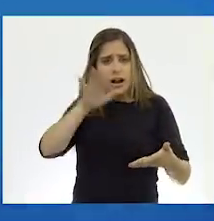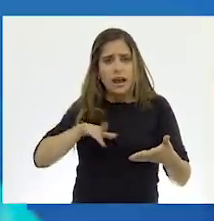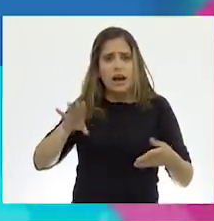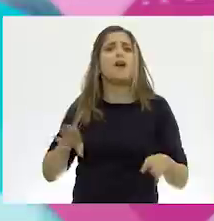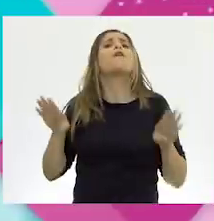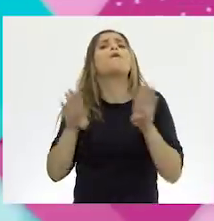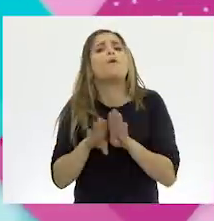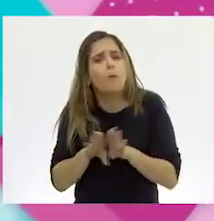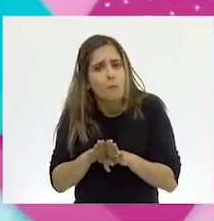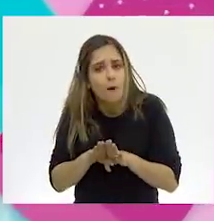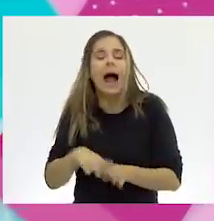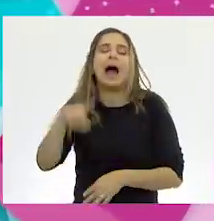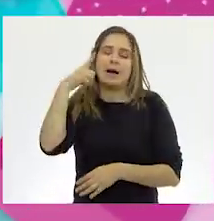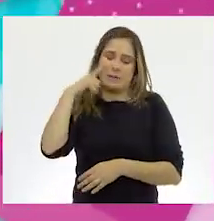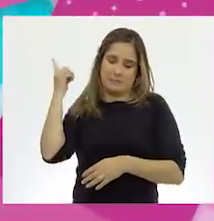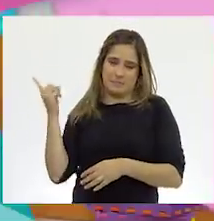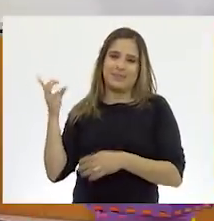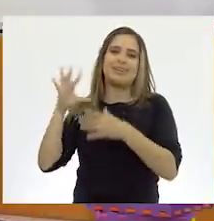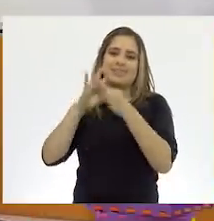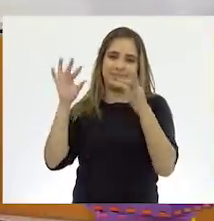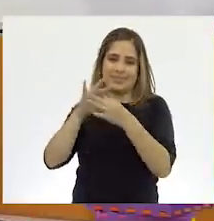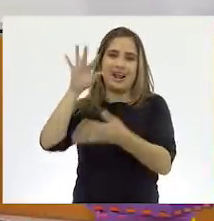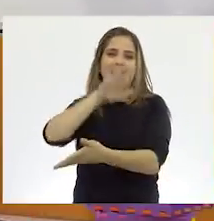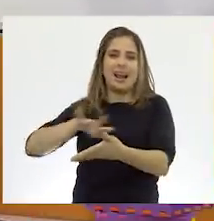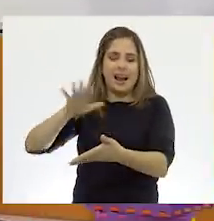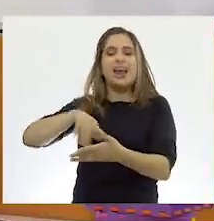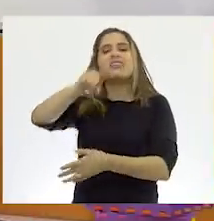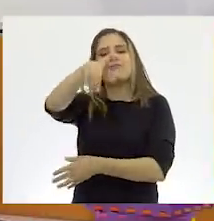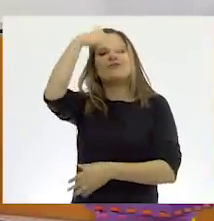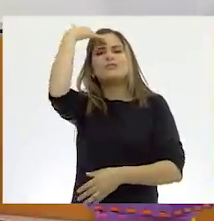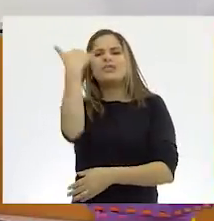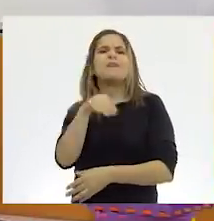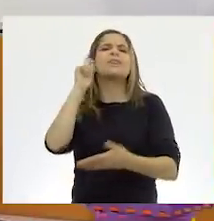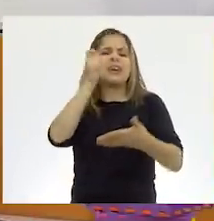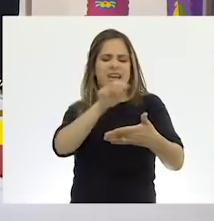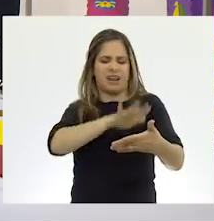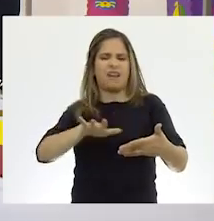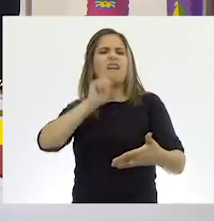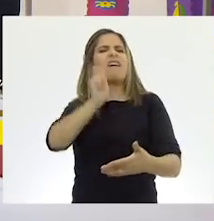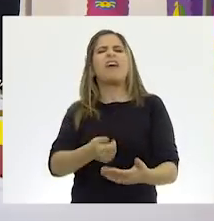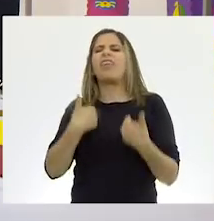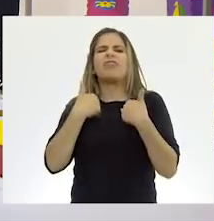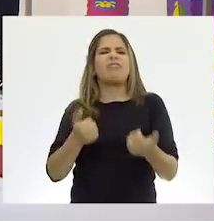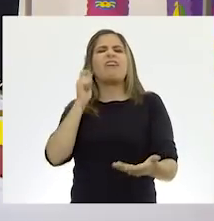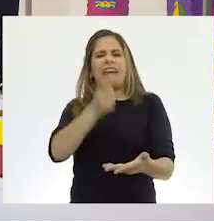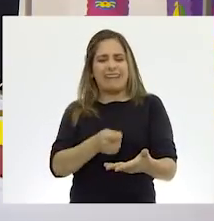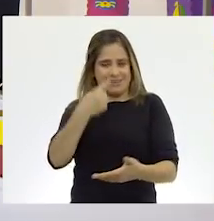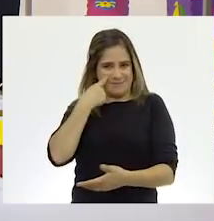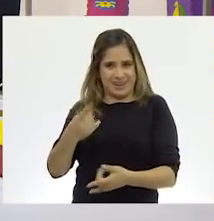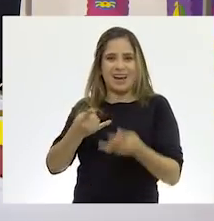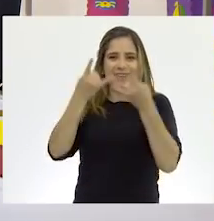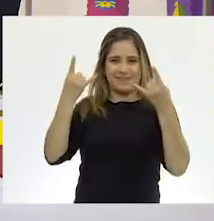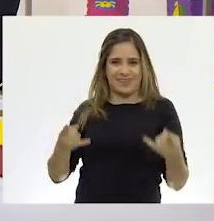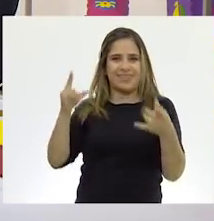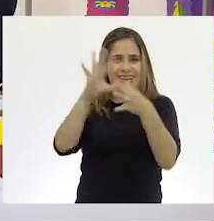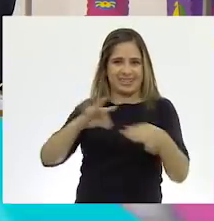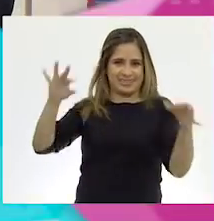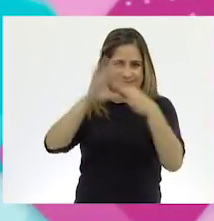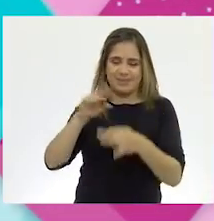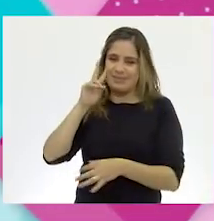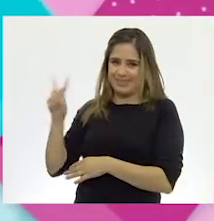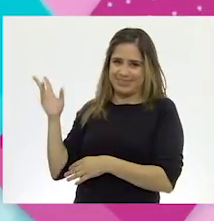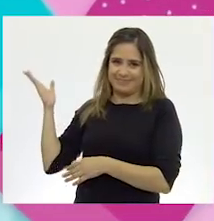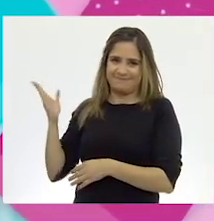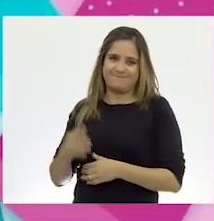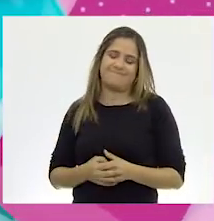cuentacuentos Fermín Camacho para que nos lo lea y sepamos de qué trata. Me encanta la idea. Sí, me gustan mucho sus cuentos. Vamos. Ustedes también, ¿verdad?